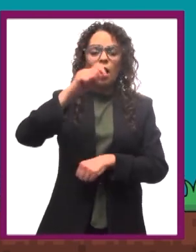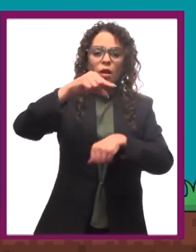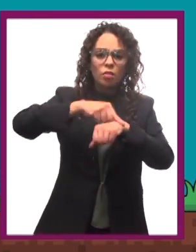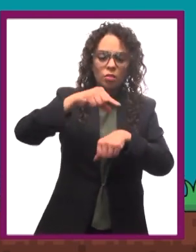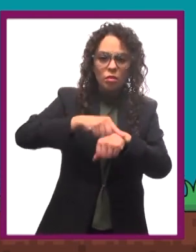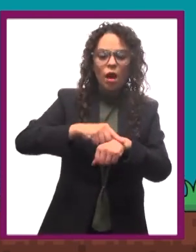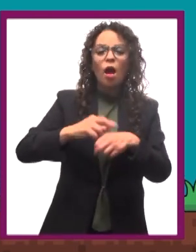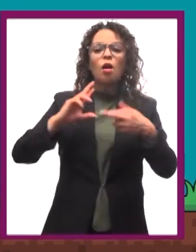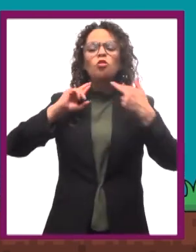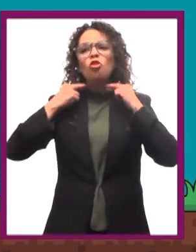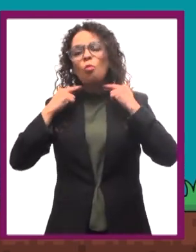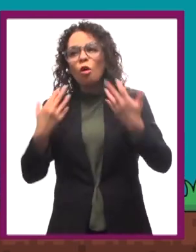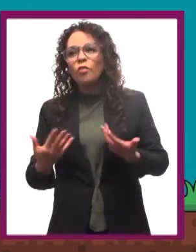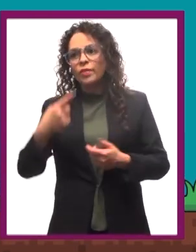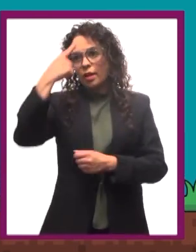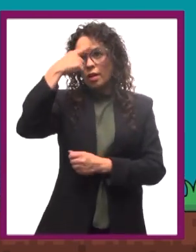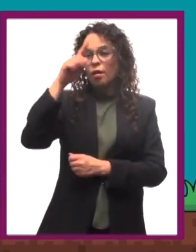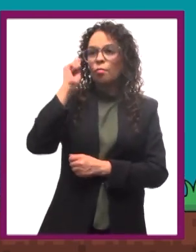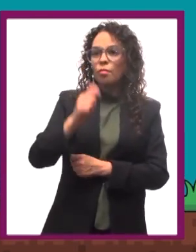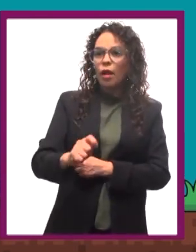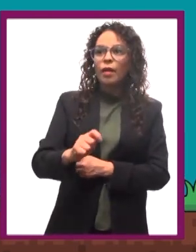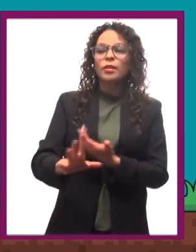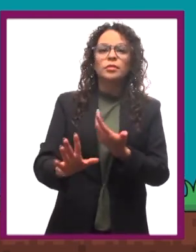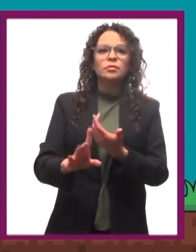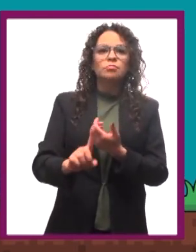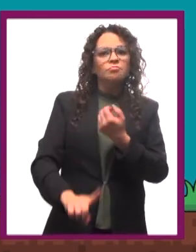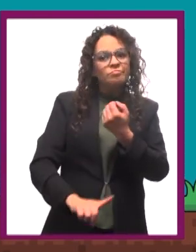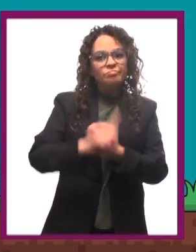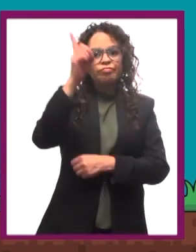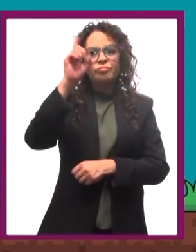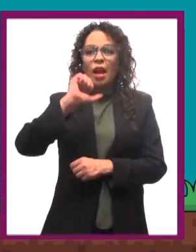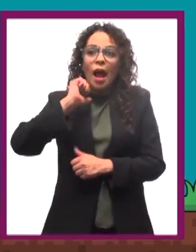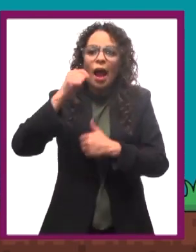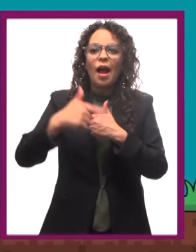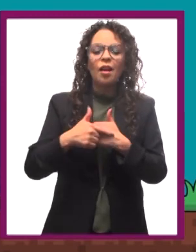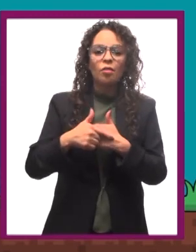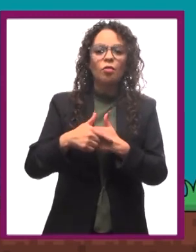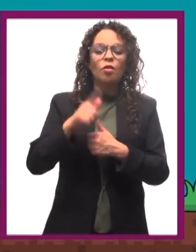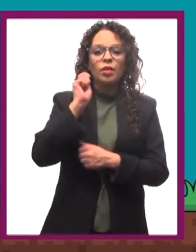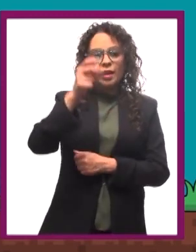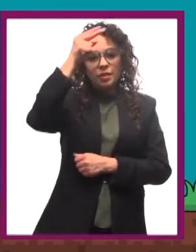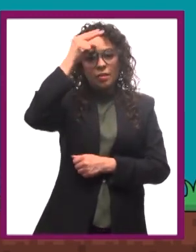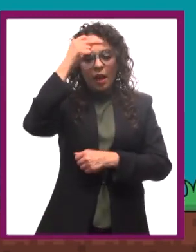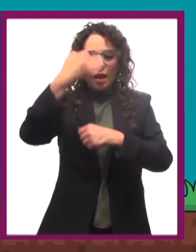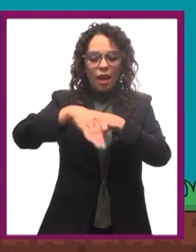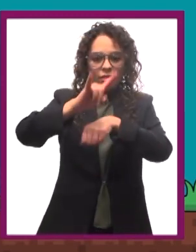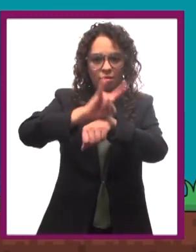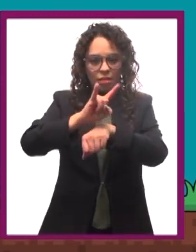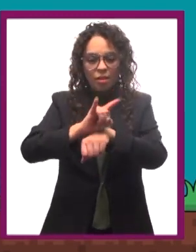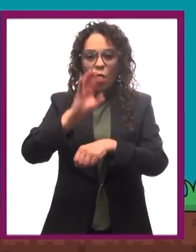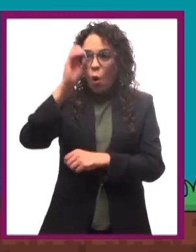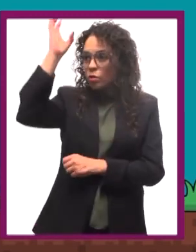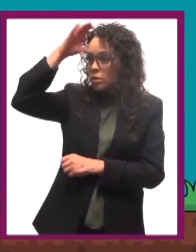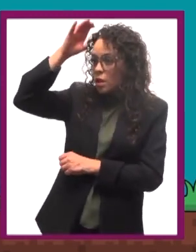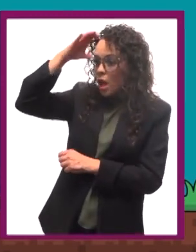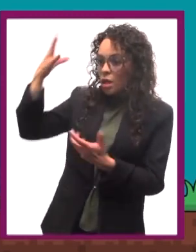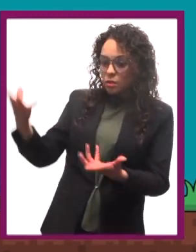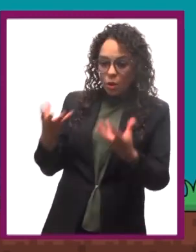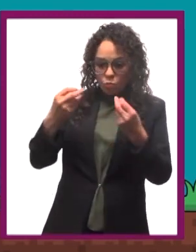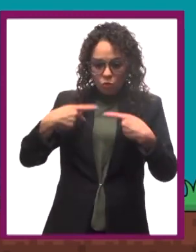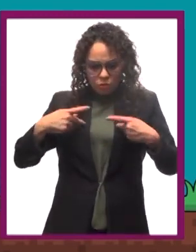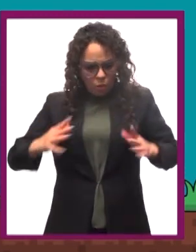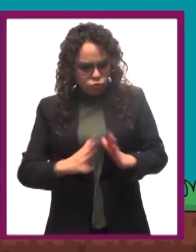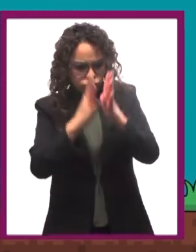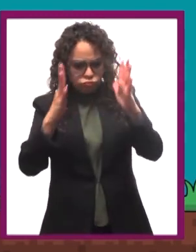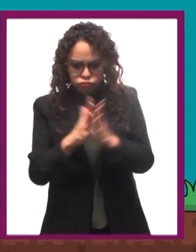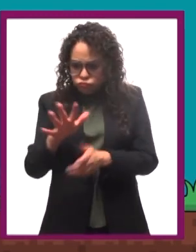medicina, se utilizan en domótica, se utilizan para entrenar sistemas de inteligencia artificial y se utilizan, por ejemplo, para hacer ciencia con un